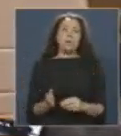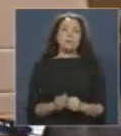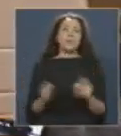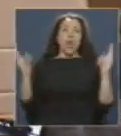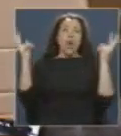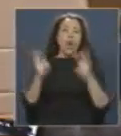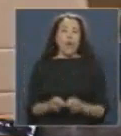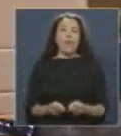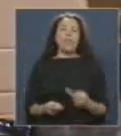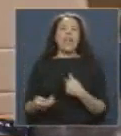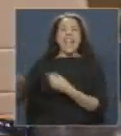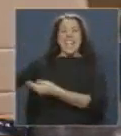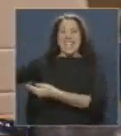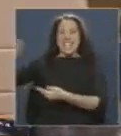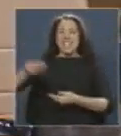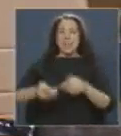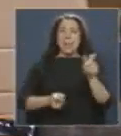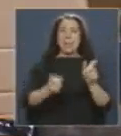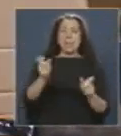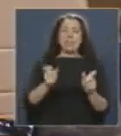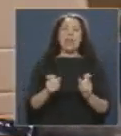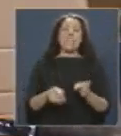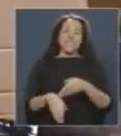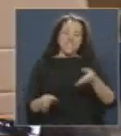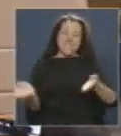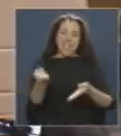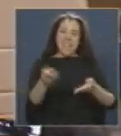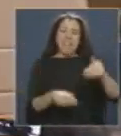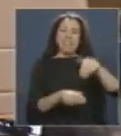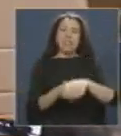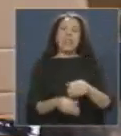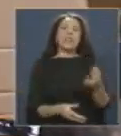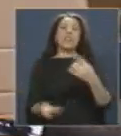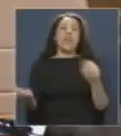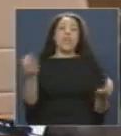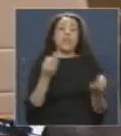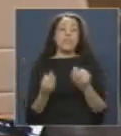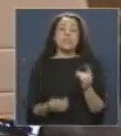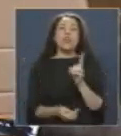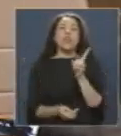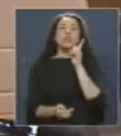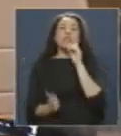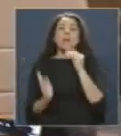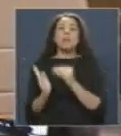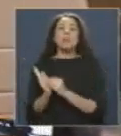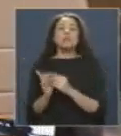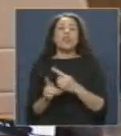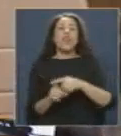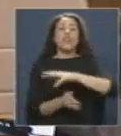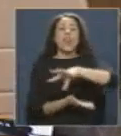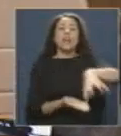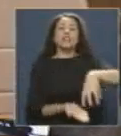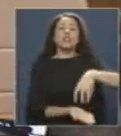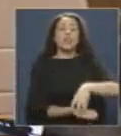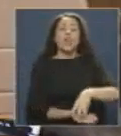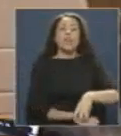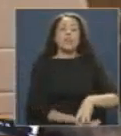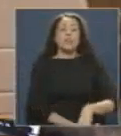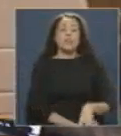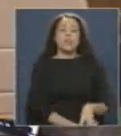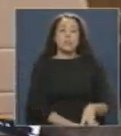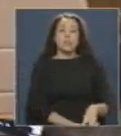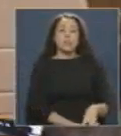Ovalle, invitar a la gente al proceso electoral y nos dicen que están inscritos en la ciudad y no en